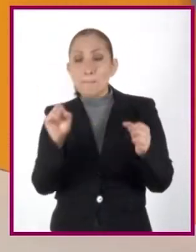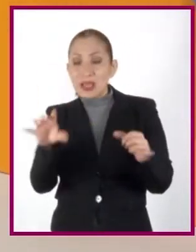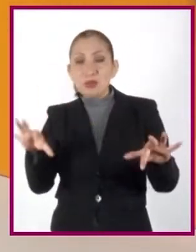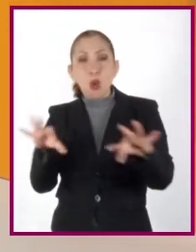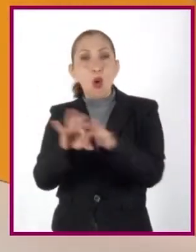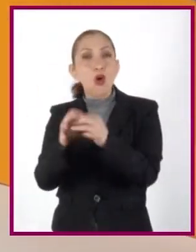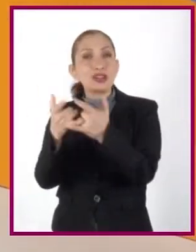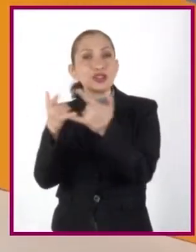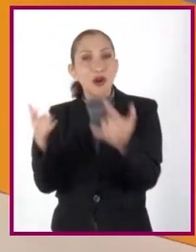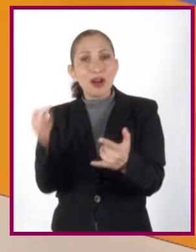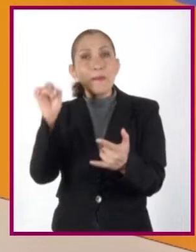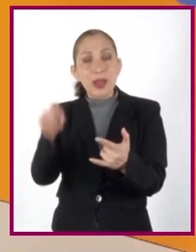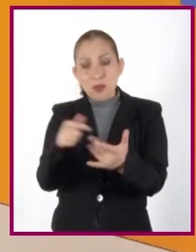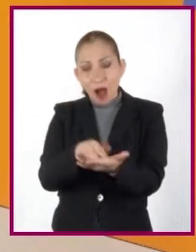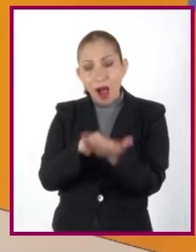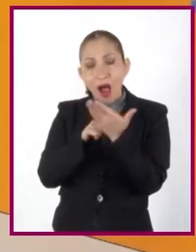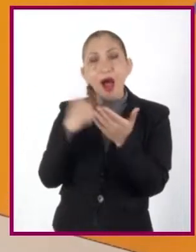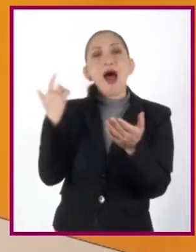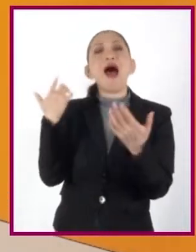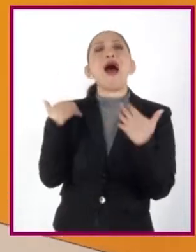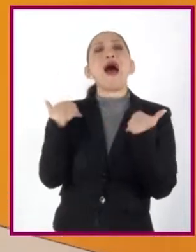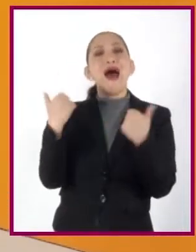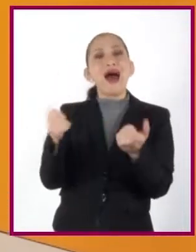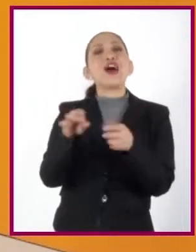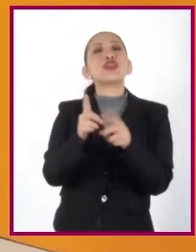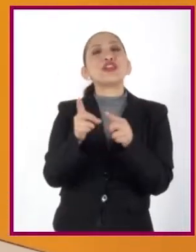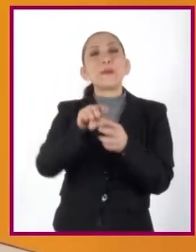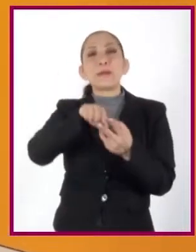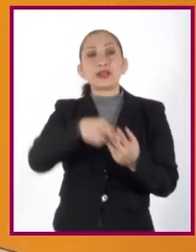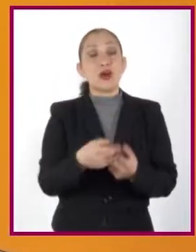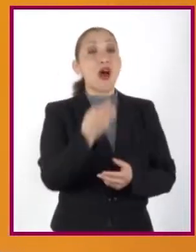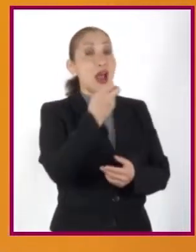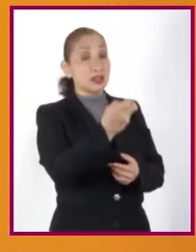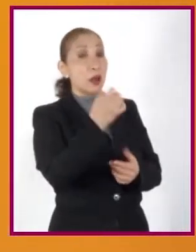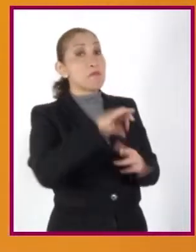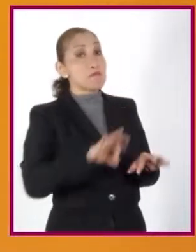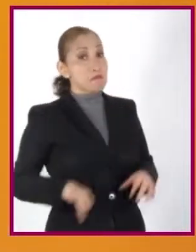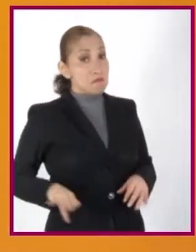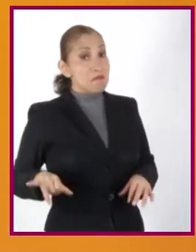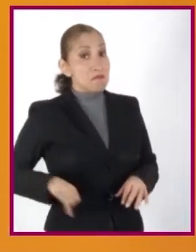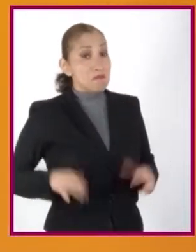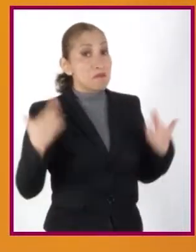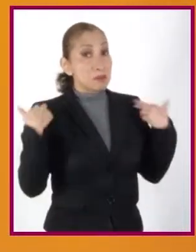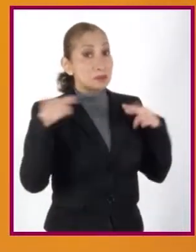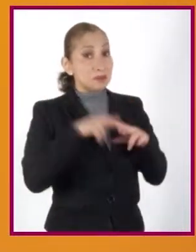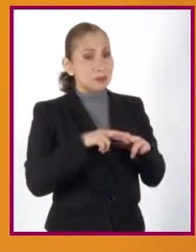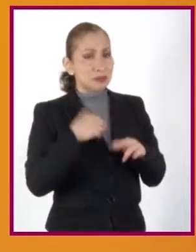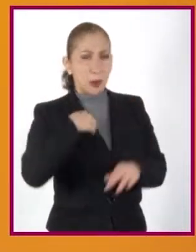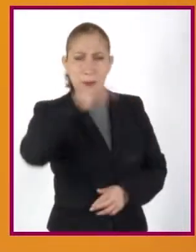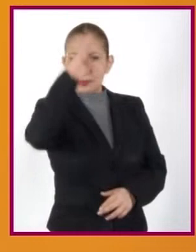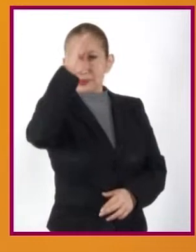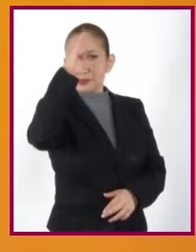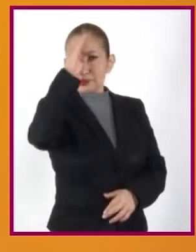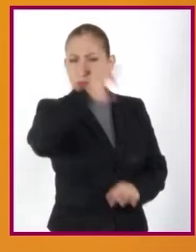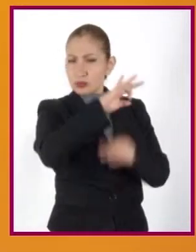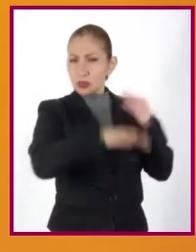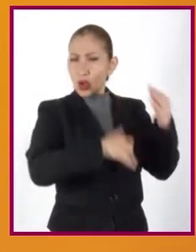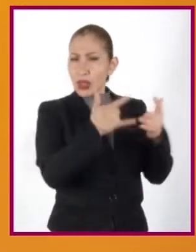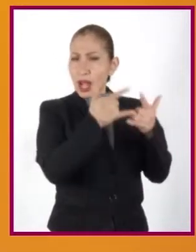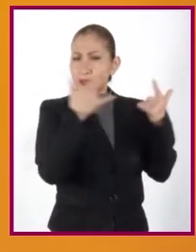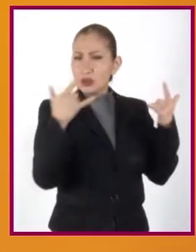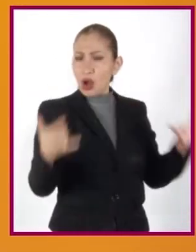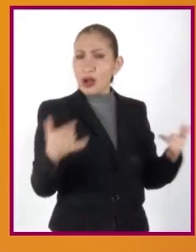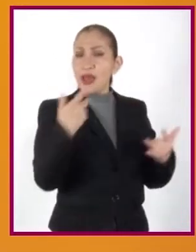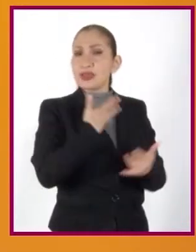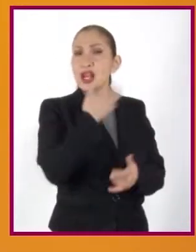historia y ellos nos permite darnos una idea de su origen. Esto me parece muy interesante, profesor. Pienso también que toda historia tiene